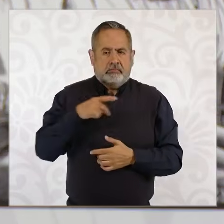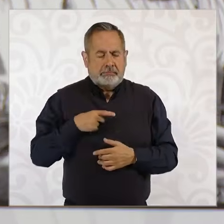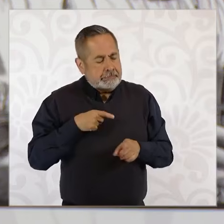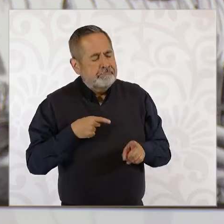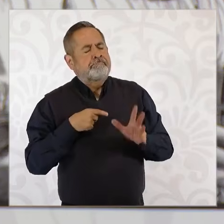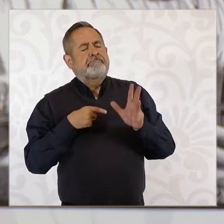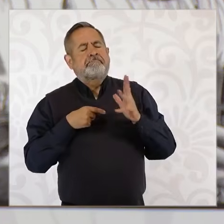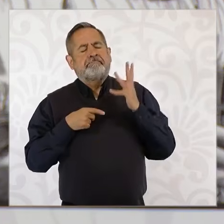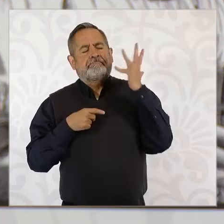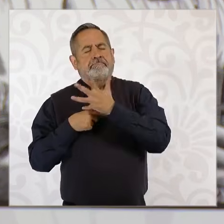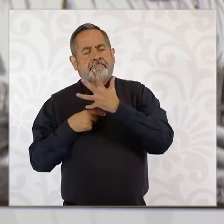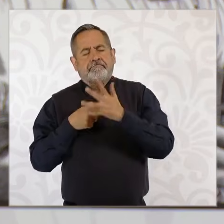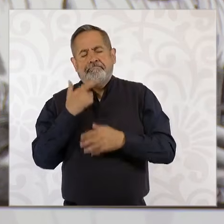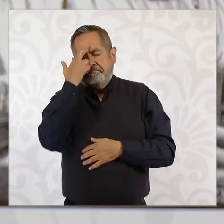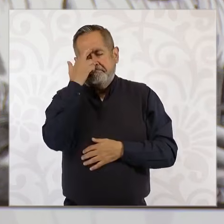un